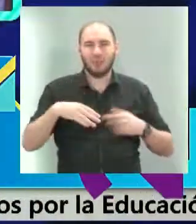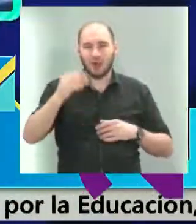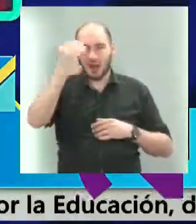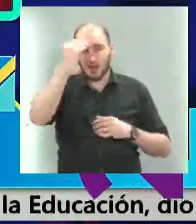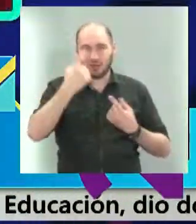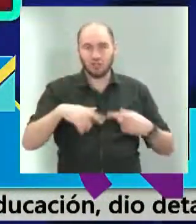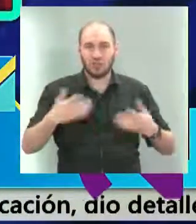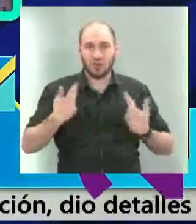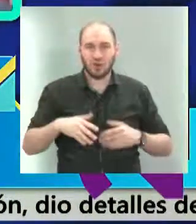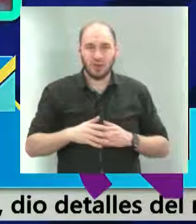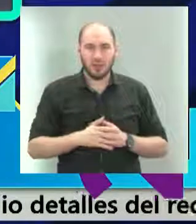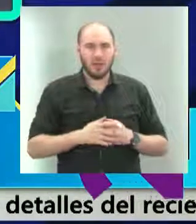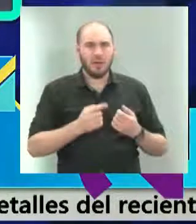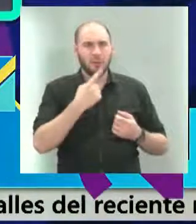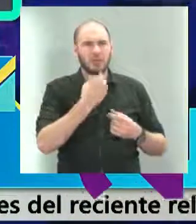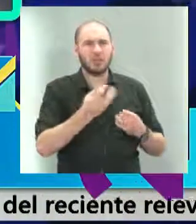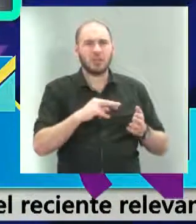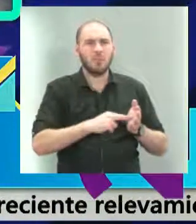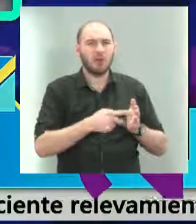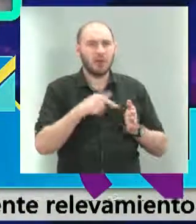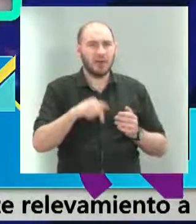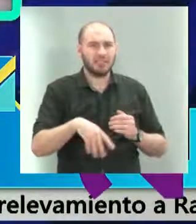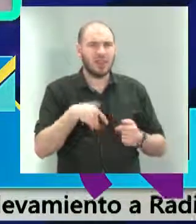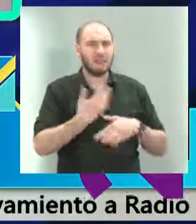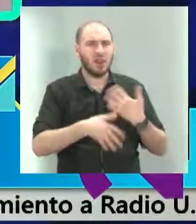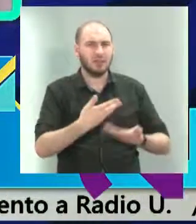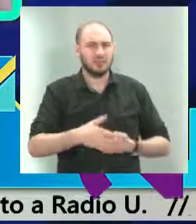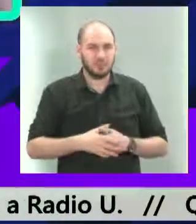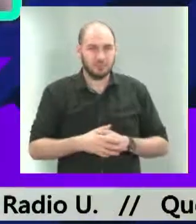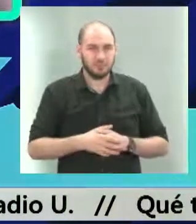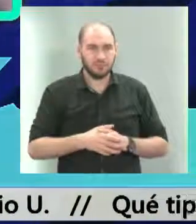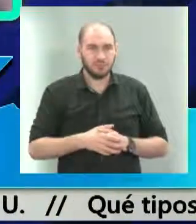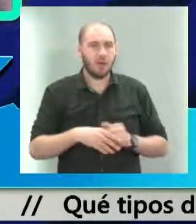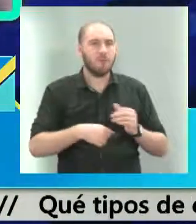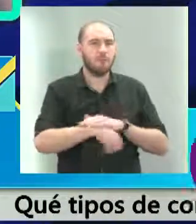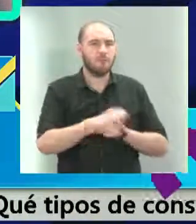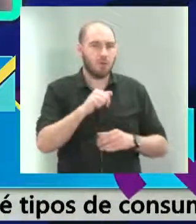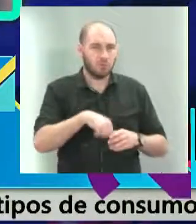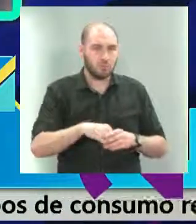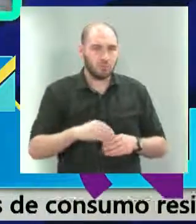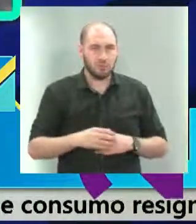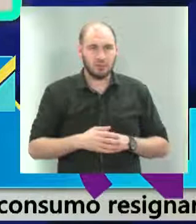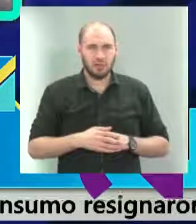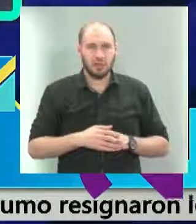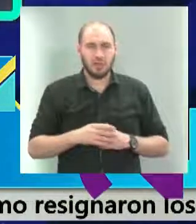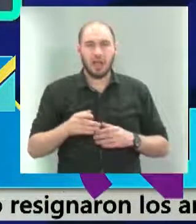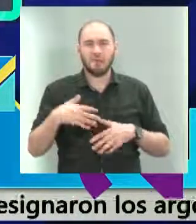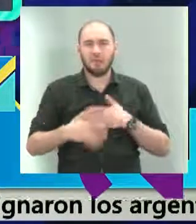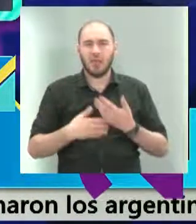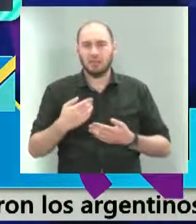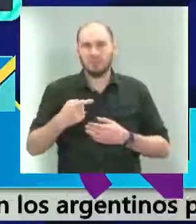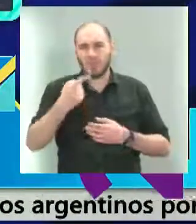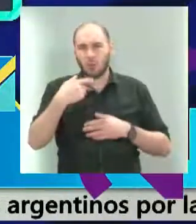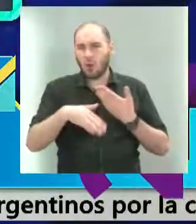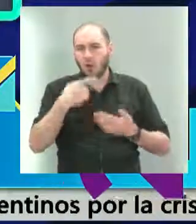naturalizando cosas. ¿Y por qué creen que llegamos a esta situación, digamos, de violencia? En el fútbol. O sea, porque también se pierde el interés en el